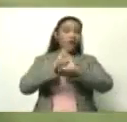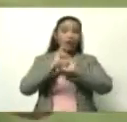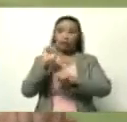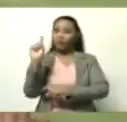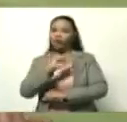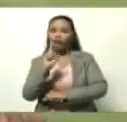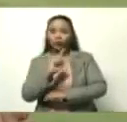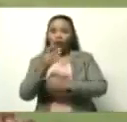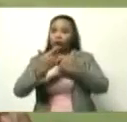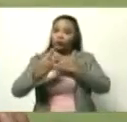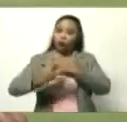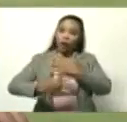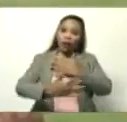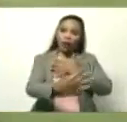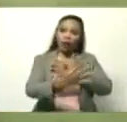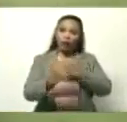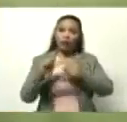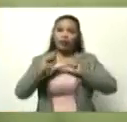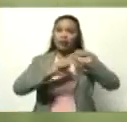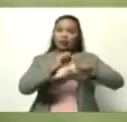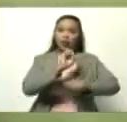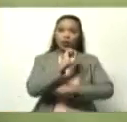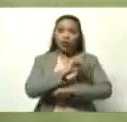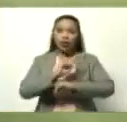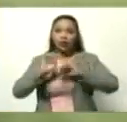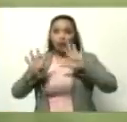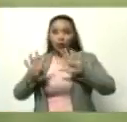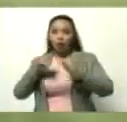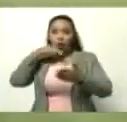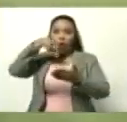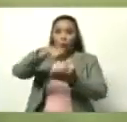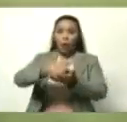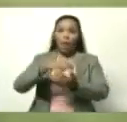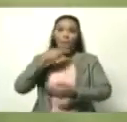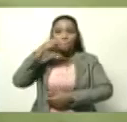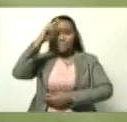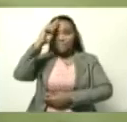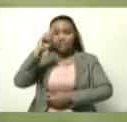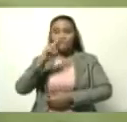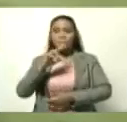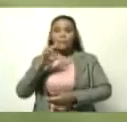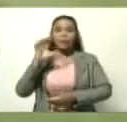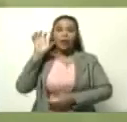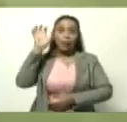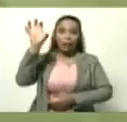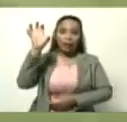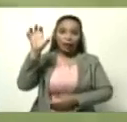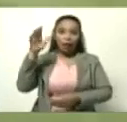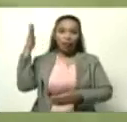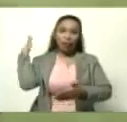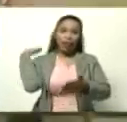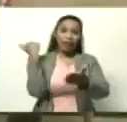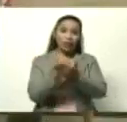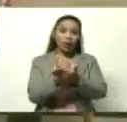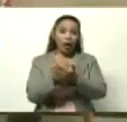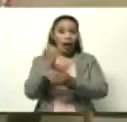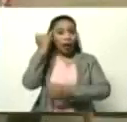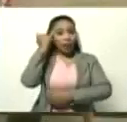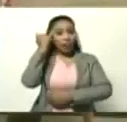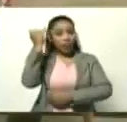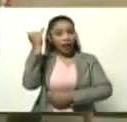largo del siglo 19 los llamados padres de la patria no traicionaron el ideal